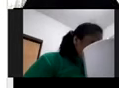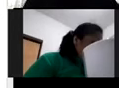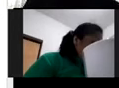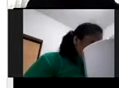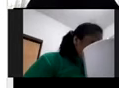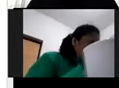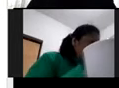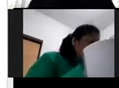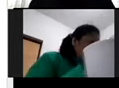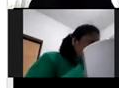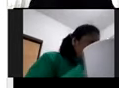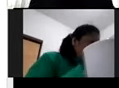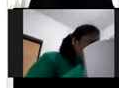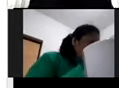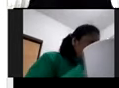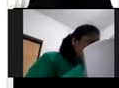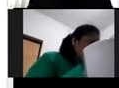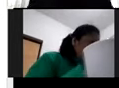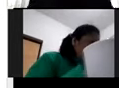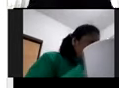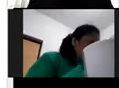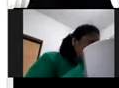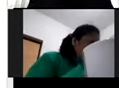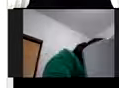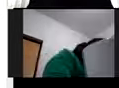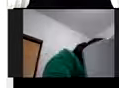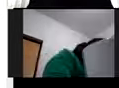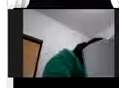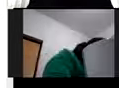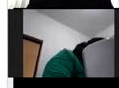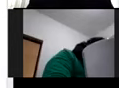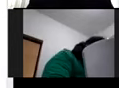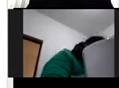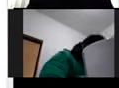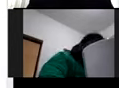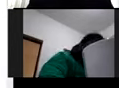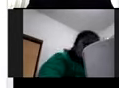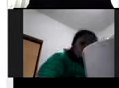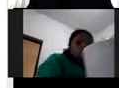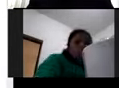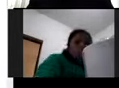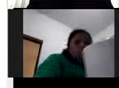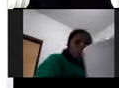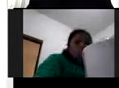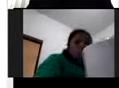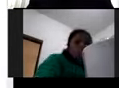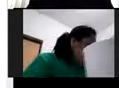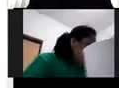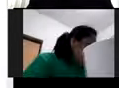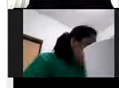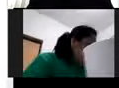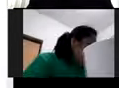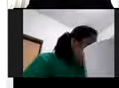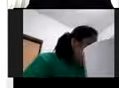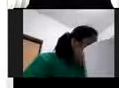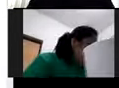del gasto a esa partida precisamente. En segundo lugar, resguardar niveles de